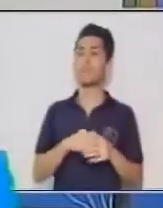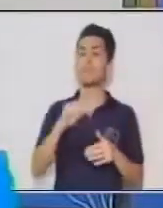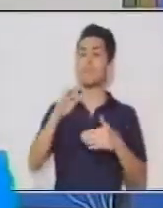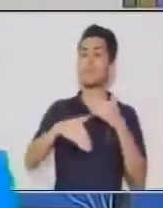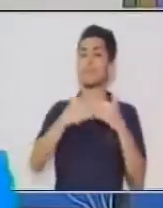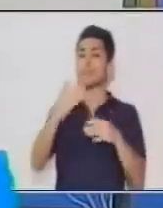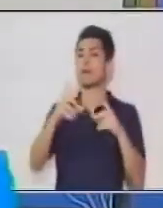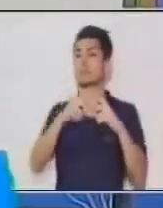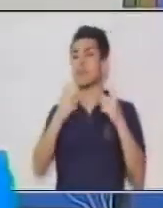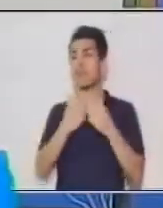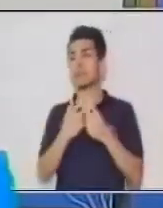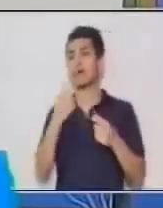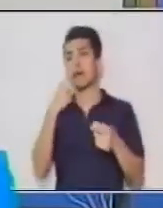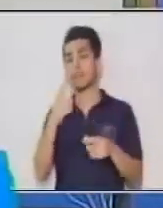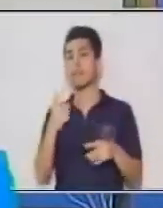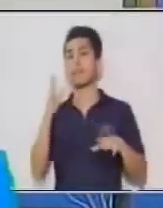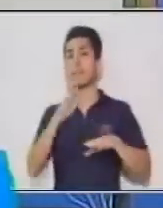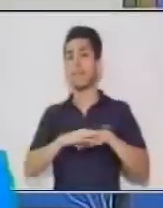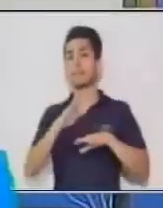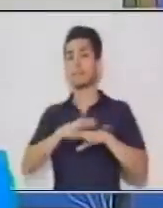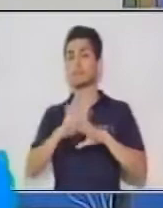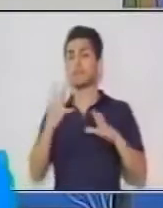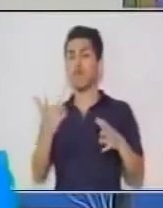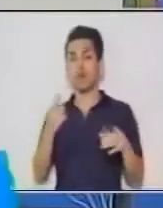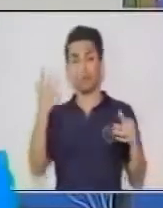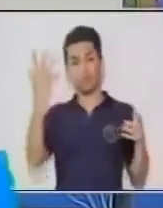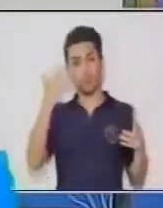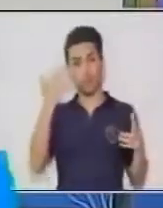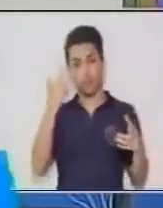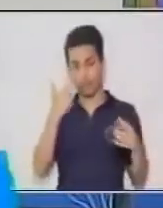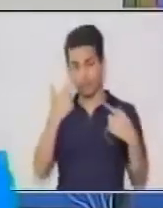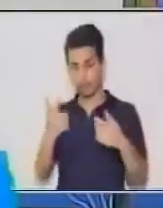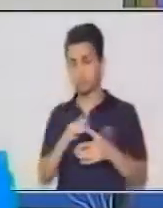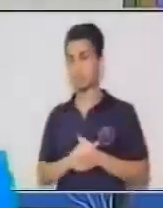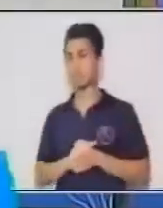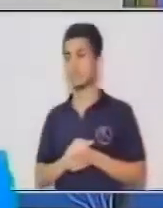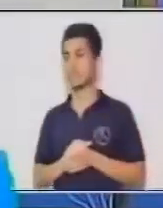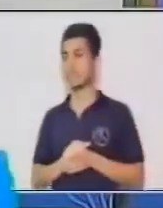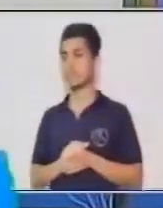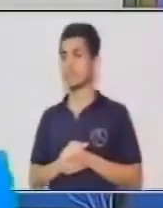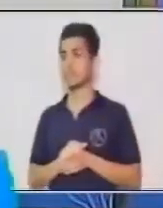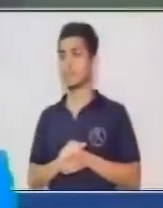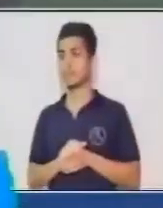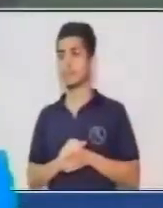espero, vamos a tener aplicaciones en la vida cotidiana.